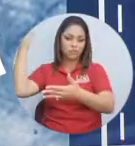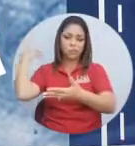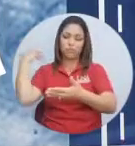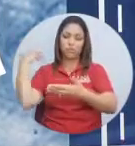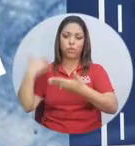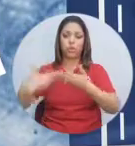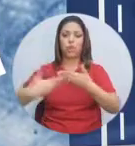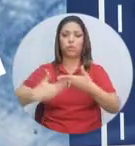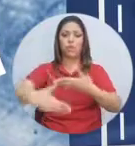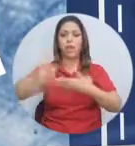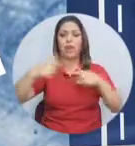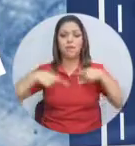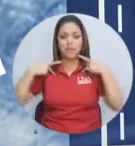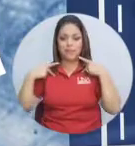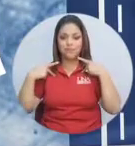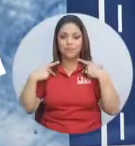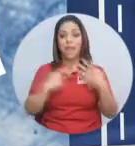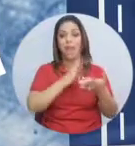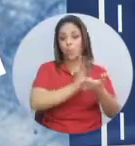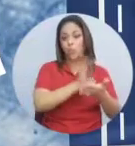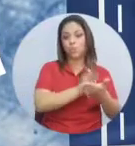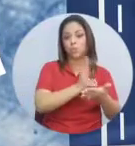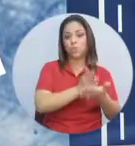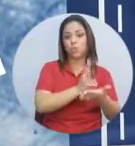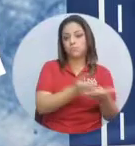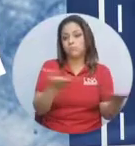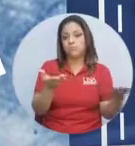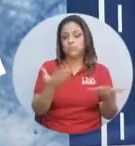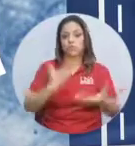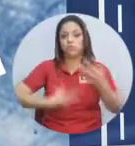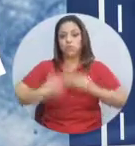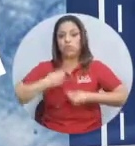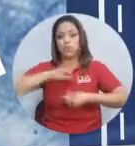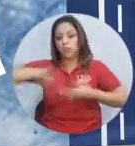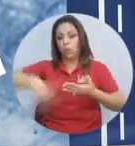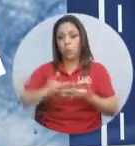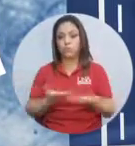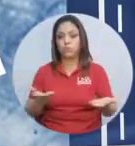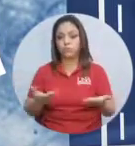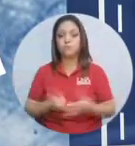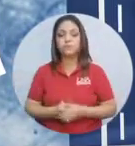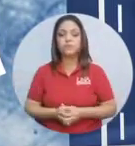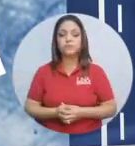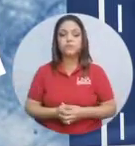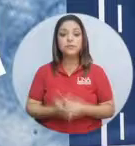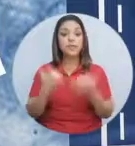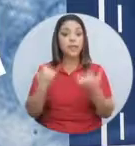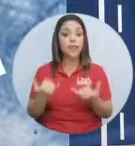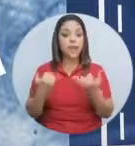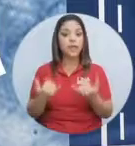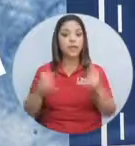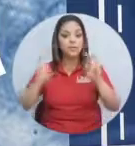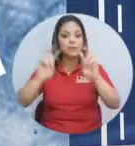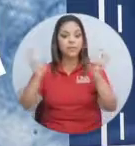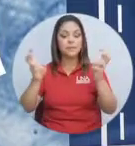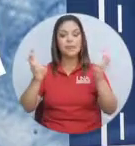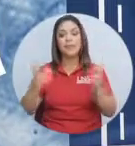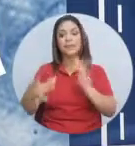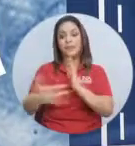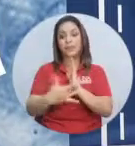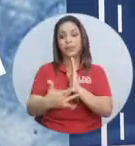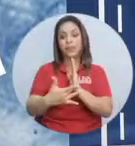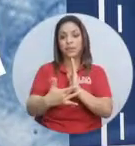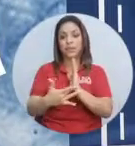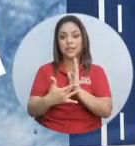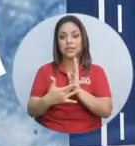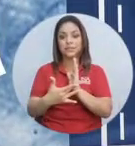toda la vida. Bueno, el bullying o acoso, pues lo sufrimos todos de una u otra forma. Y ahora con el tema de las